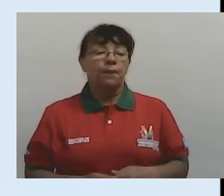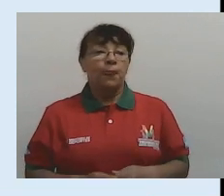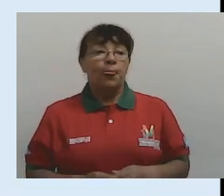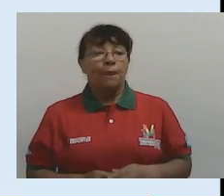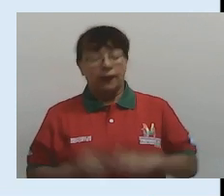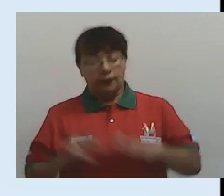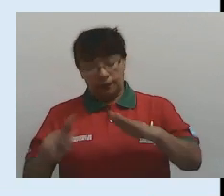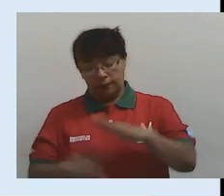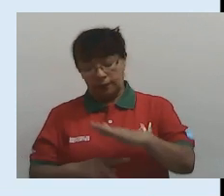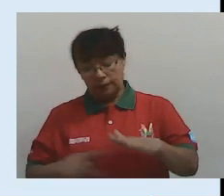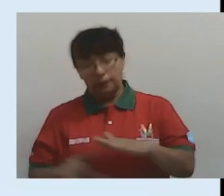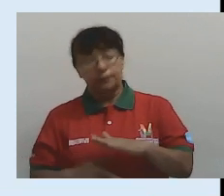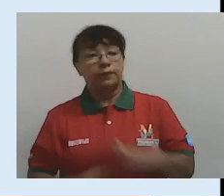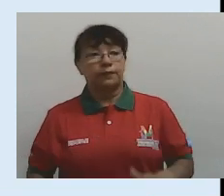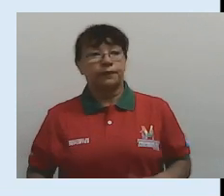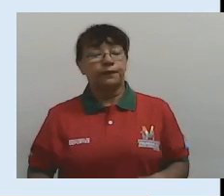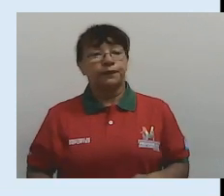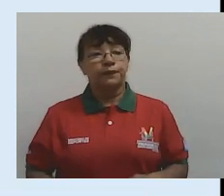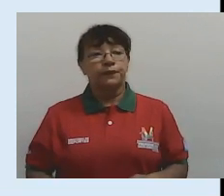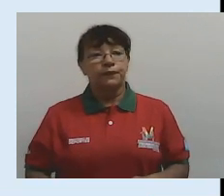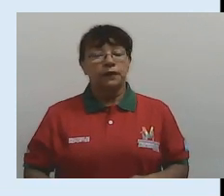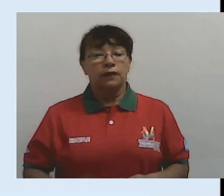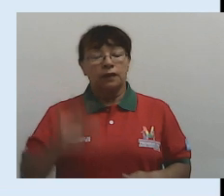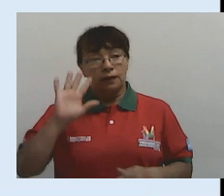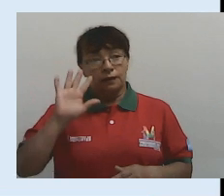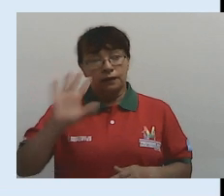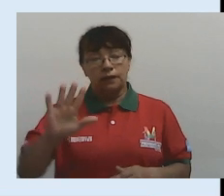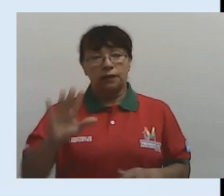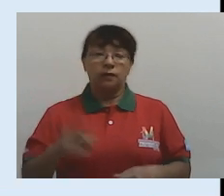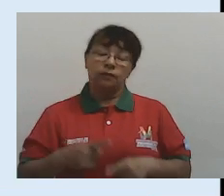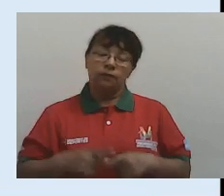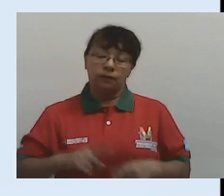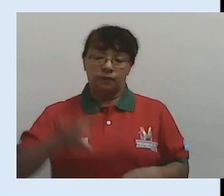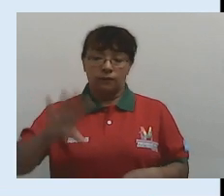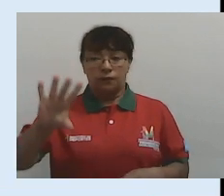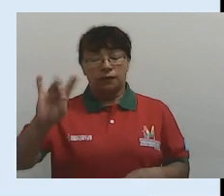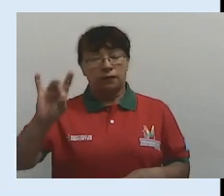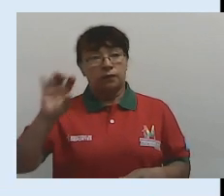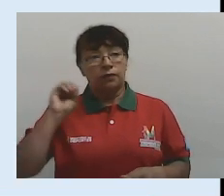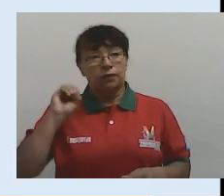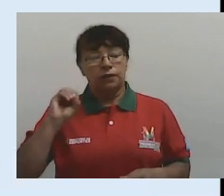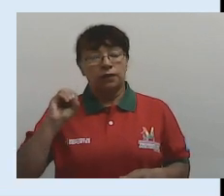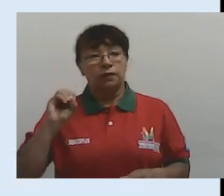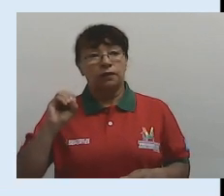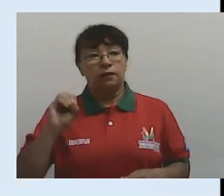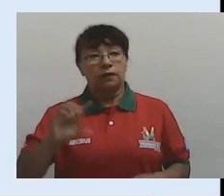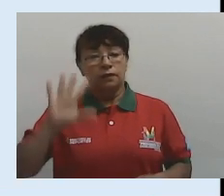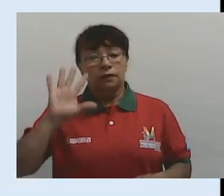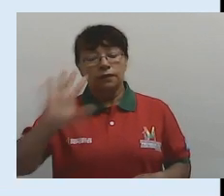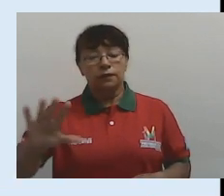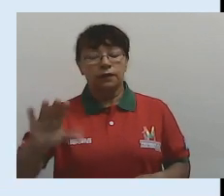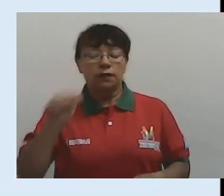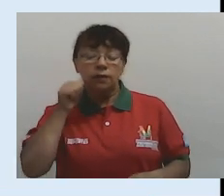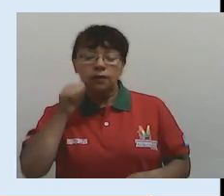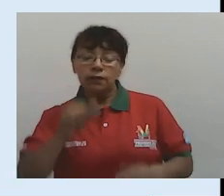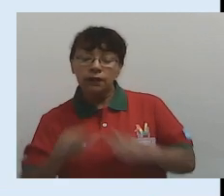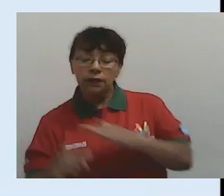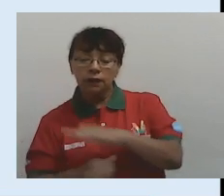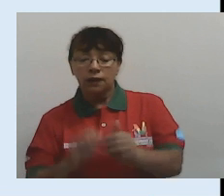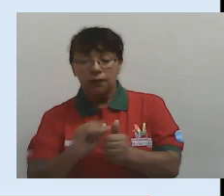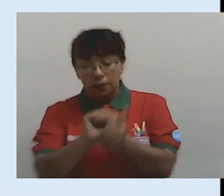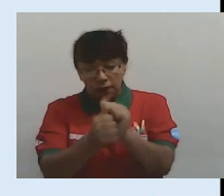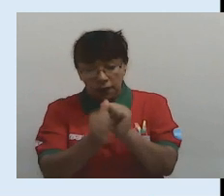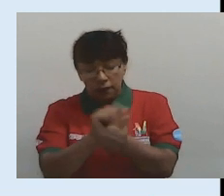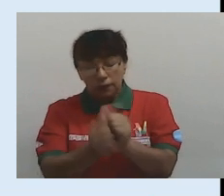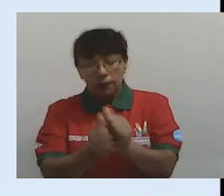Entonces, esas pruebas son el 5x80. ¿Qué hacemos con nuestro equipo? 5 niñas van a competir juntas